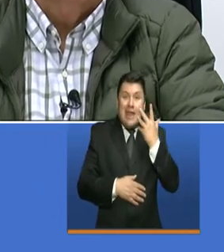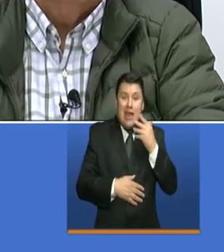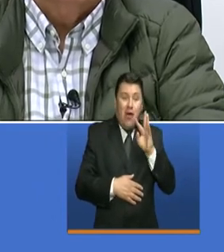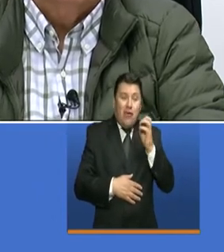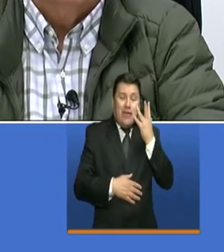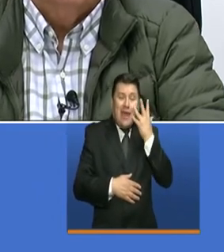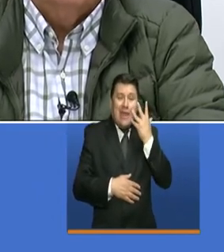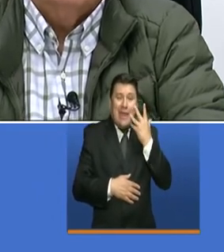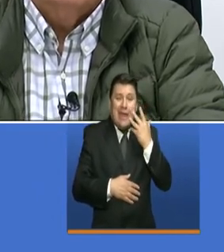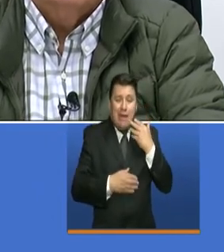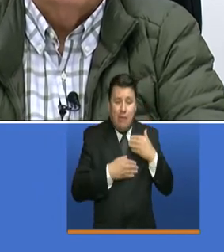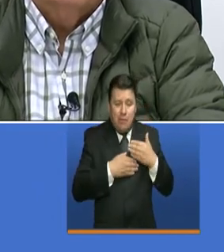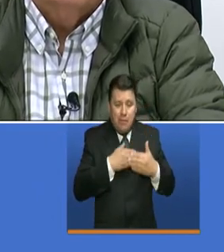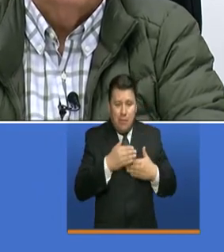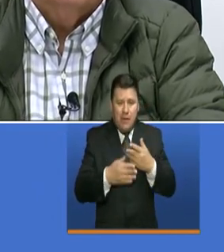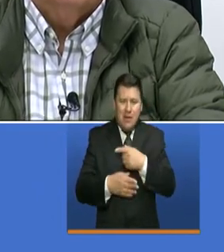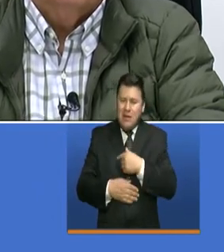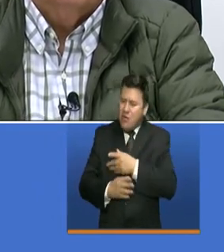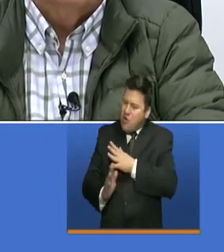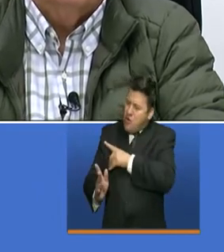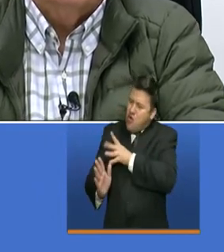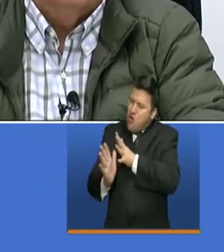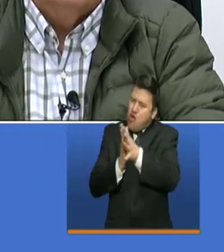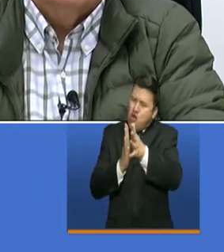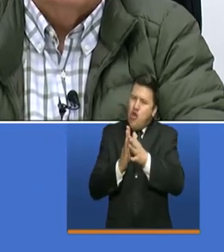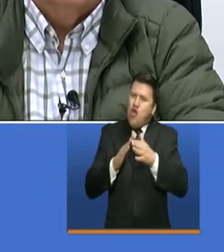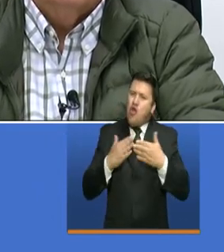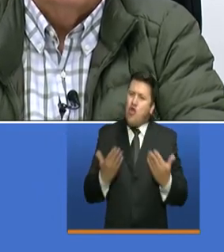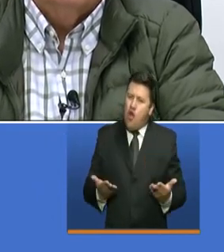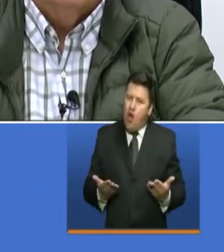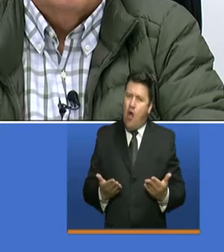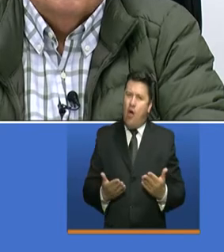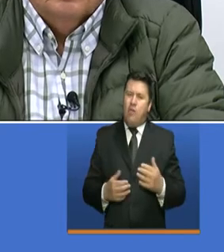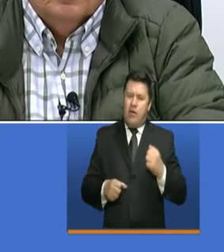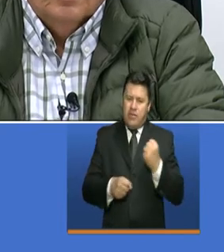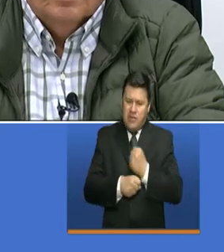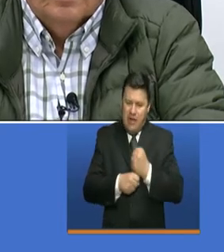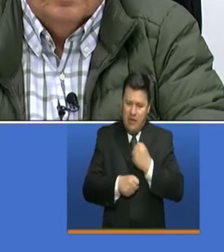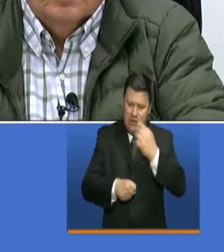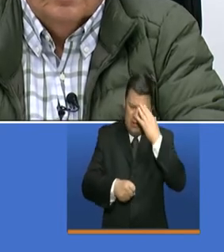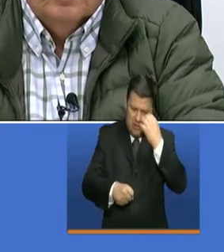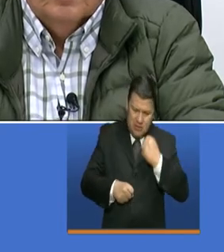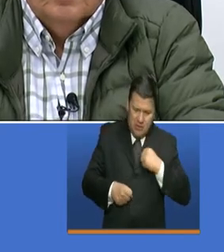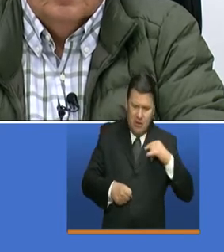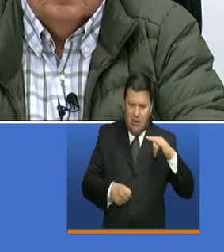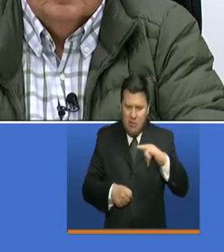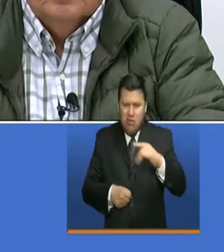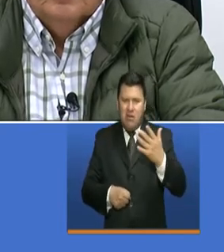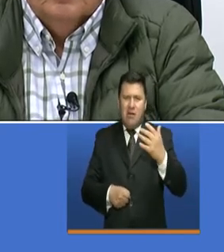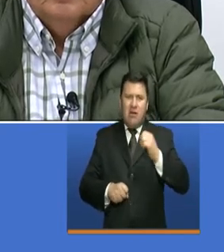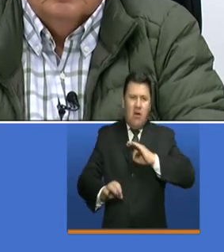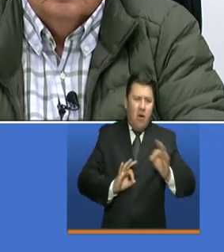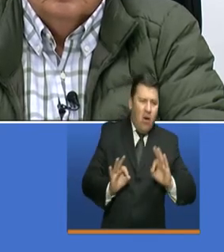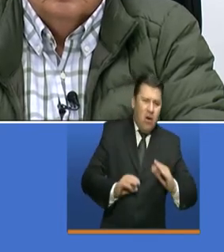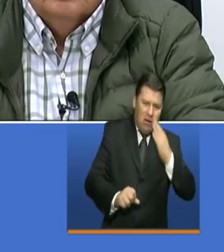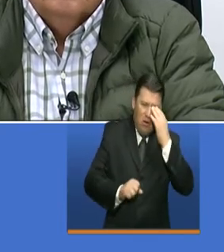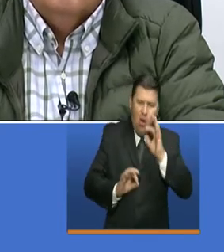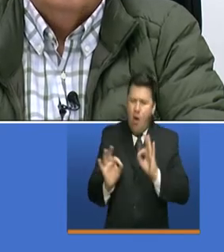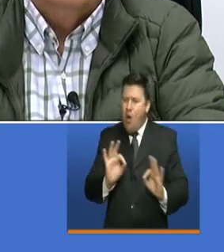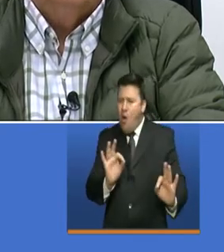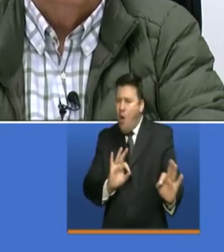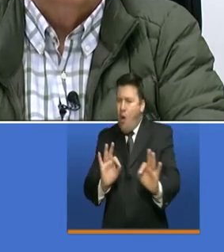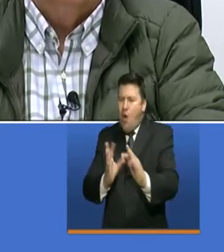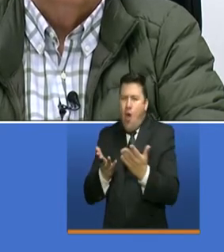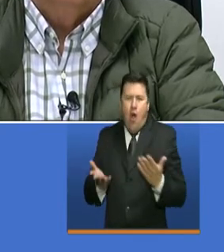pero adicionalmente que les pueda contar a ustedes cómo se está desplegando el trabajo de la fuerza pública, el trabajo logístico y todo